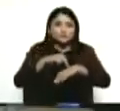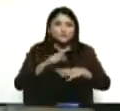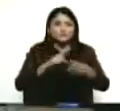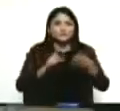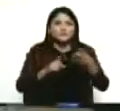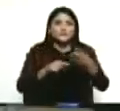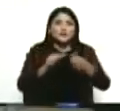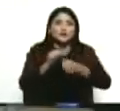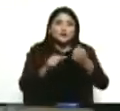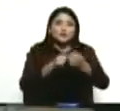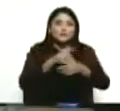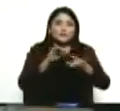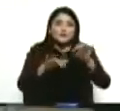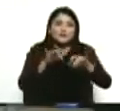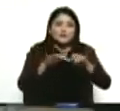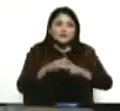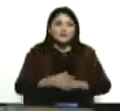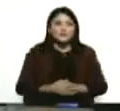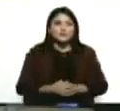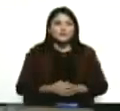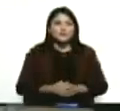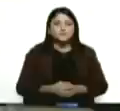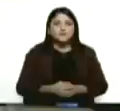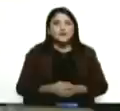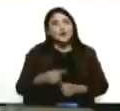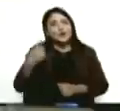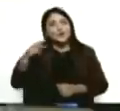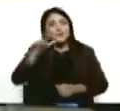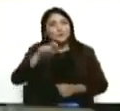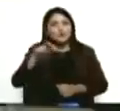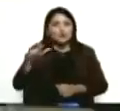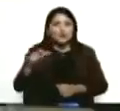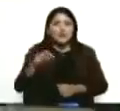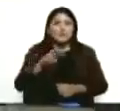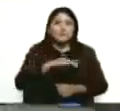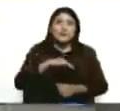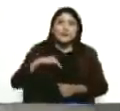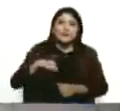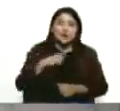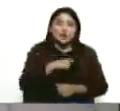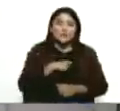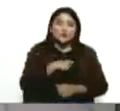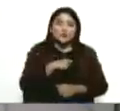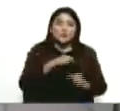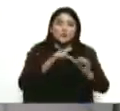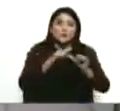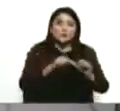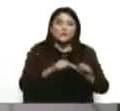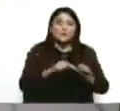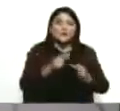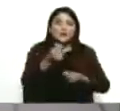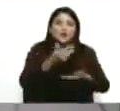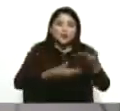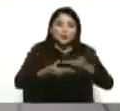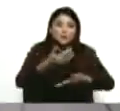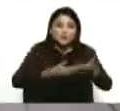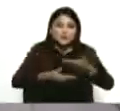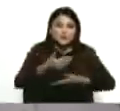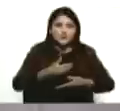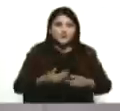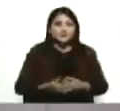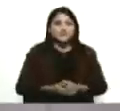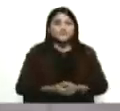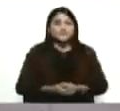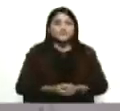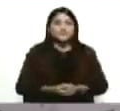la subsecretaria, y por miembros de la Comisión Permanente de Economía, Finanzas